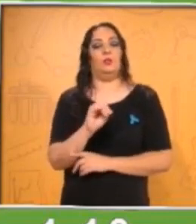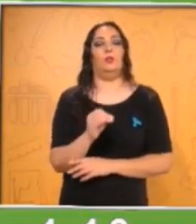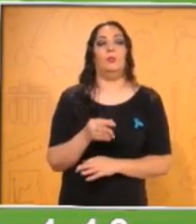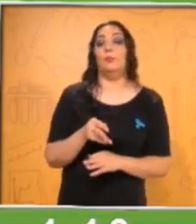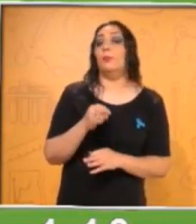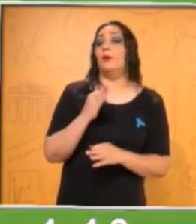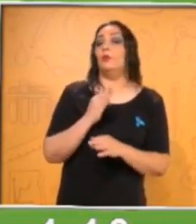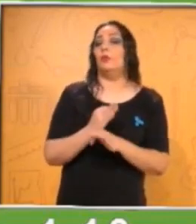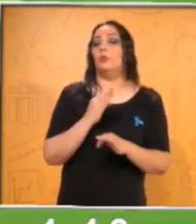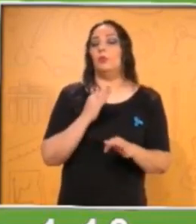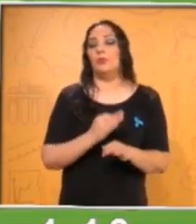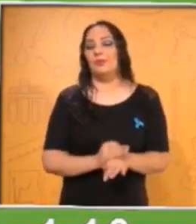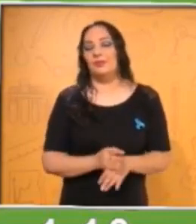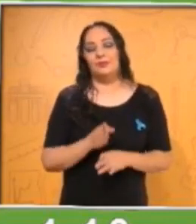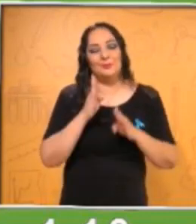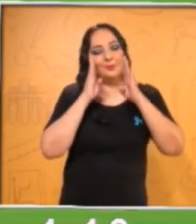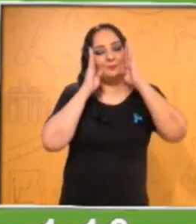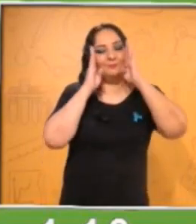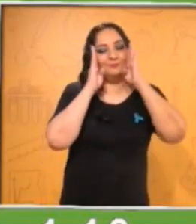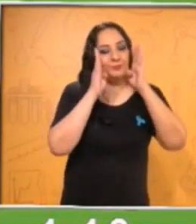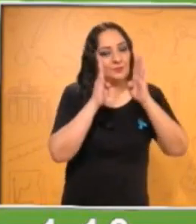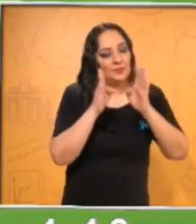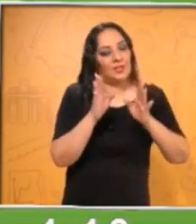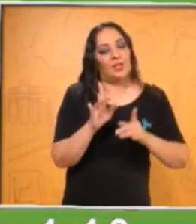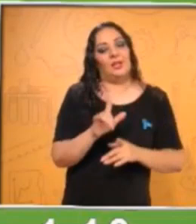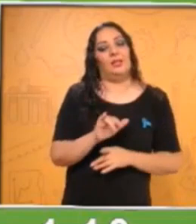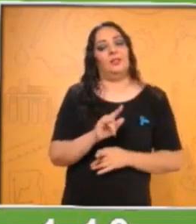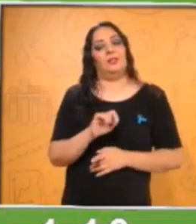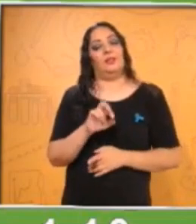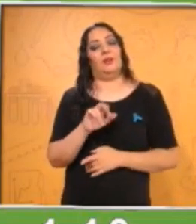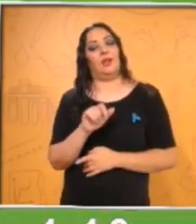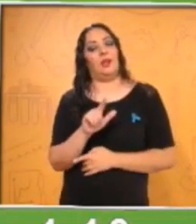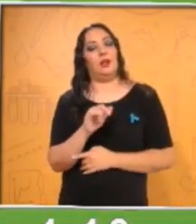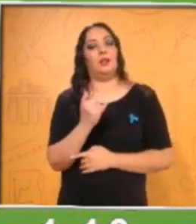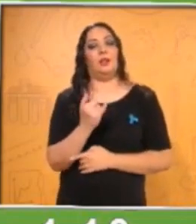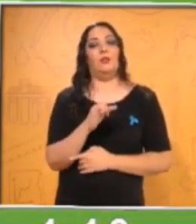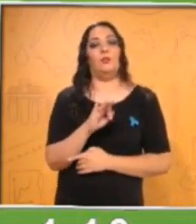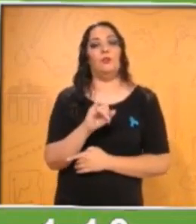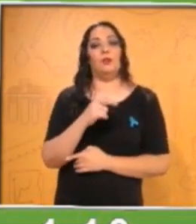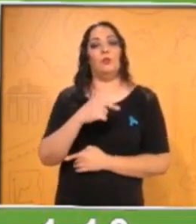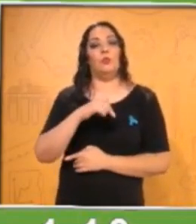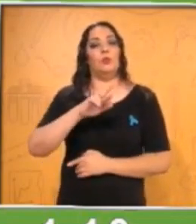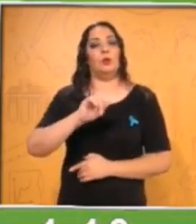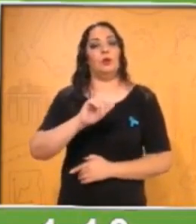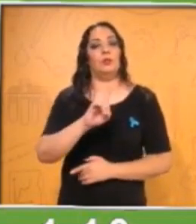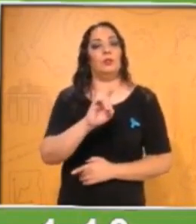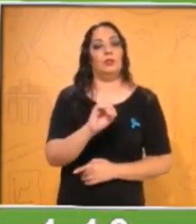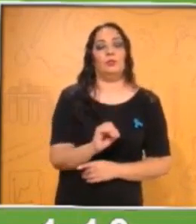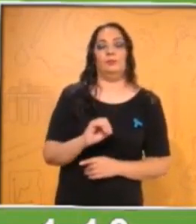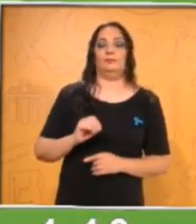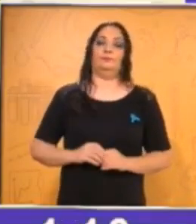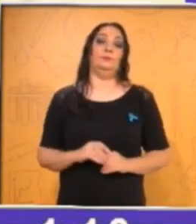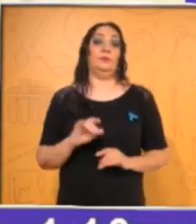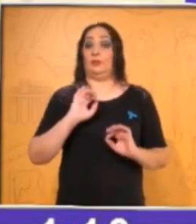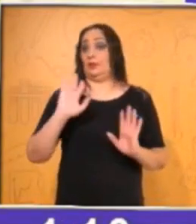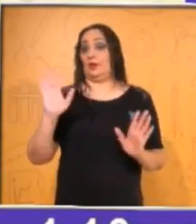del sentido literal y sentido figurado. Espero ya lo hayan alcanzado a apuntar. Vámonos ahora sí a la